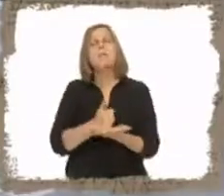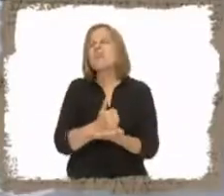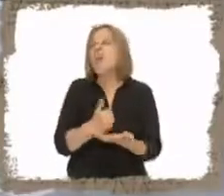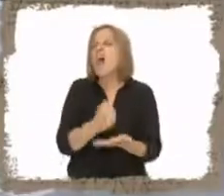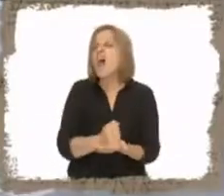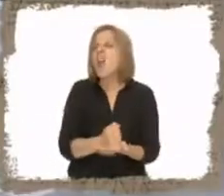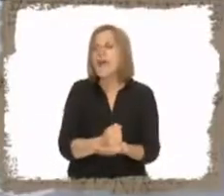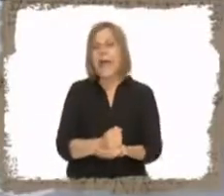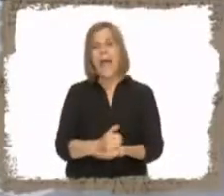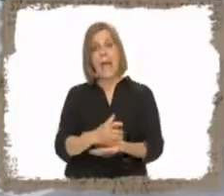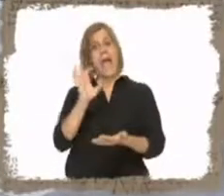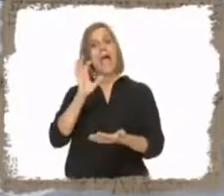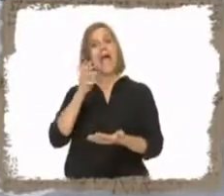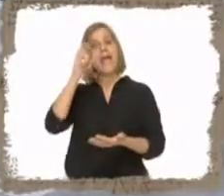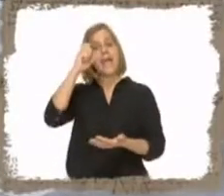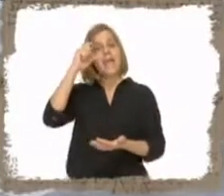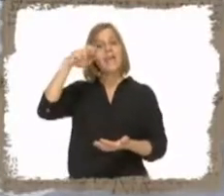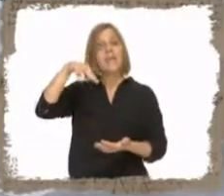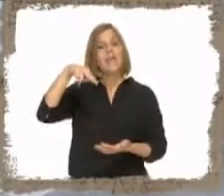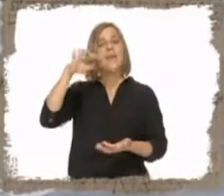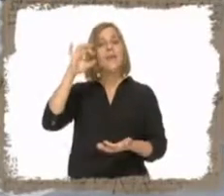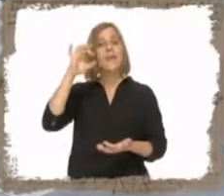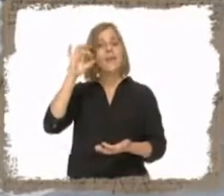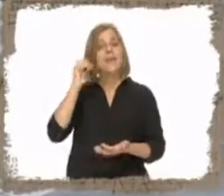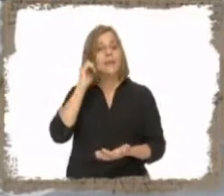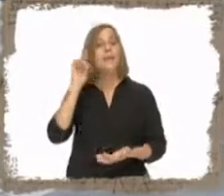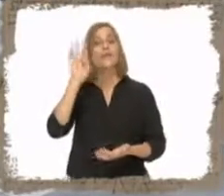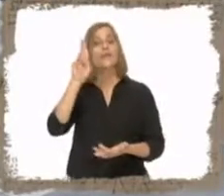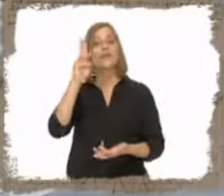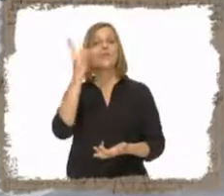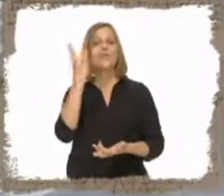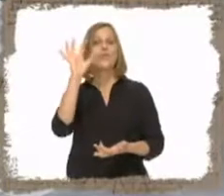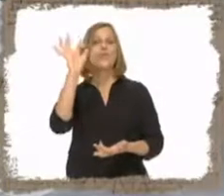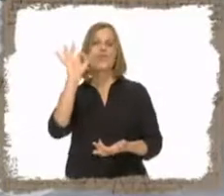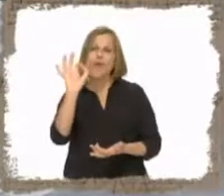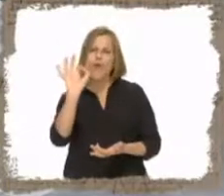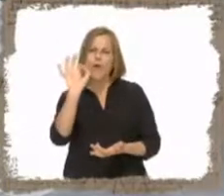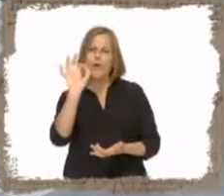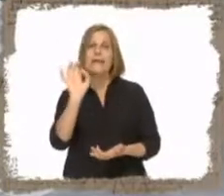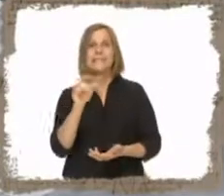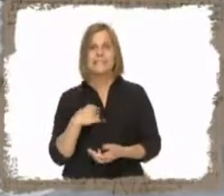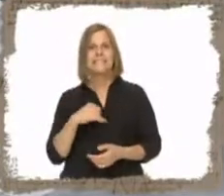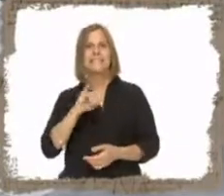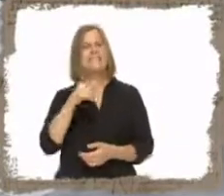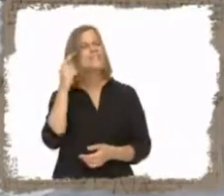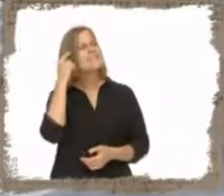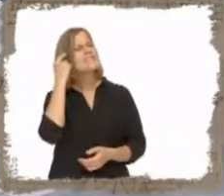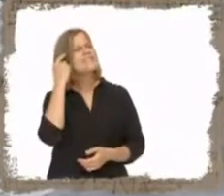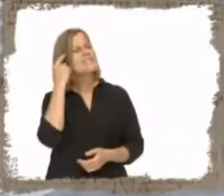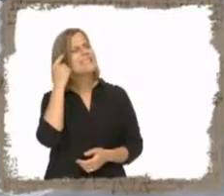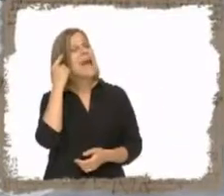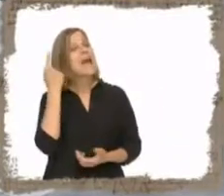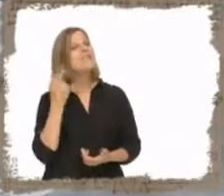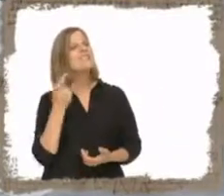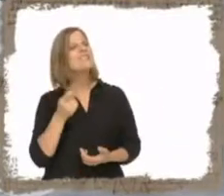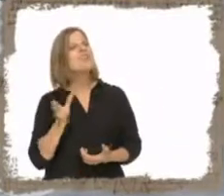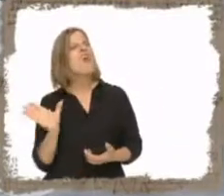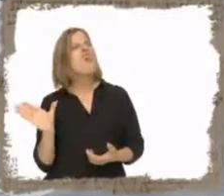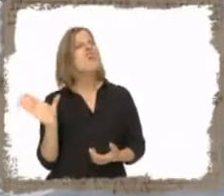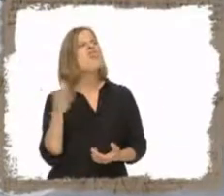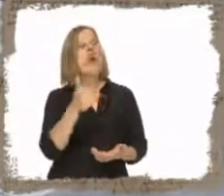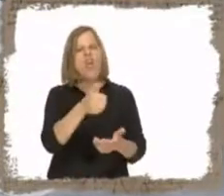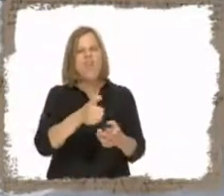sirve para pegar. ¡Ah, el engrudo! Sí, escucha, estoy pensando qué tal si le